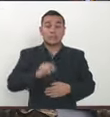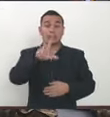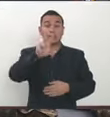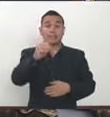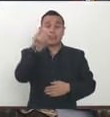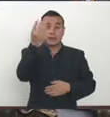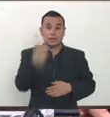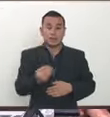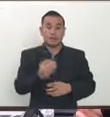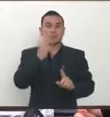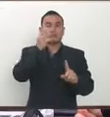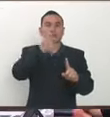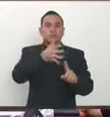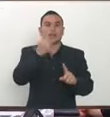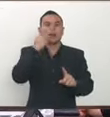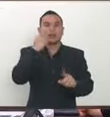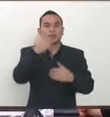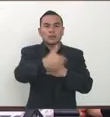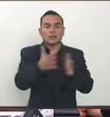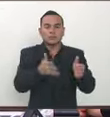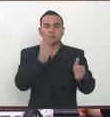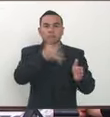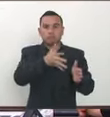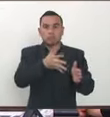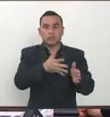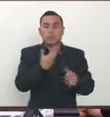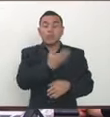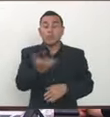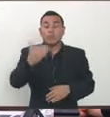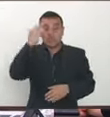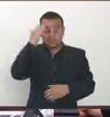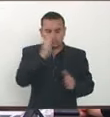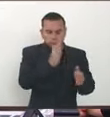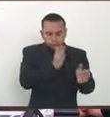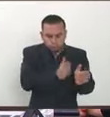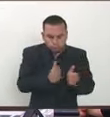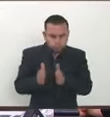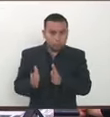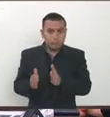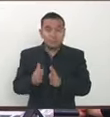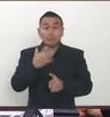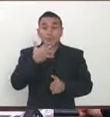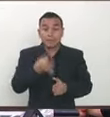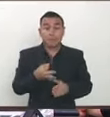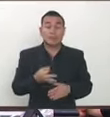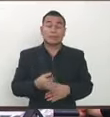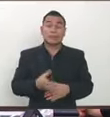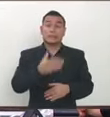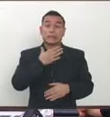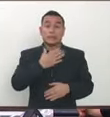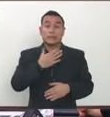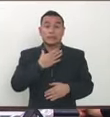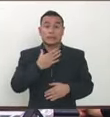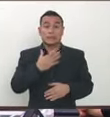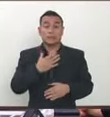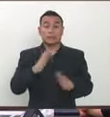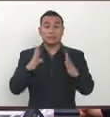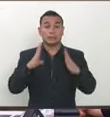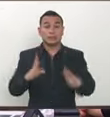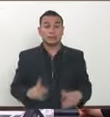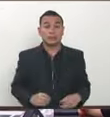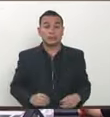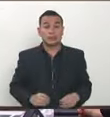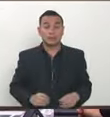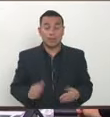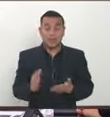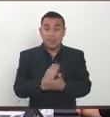que todo eso, más todo lo demás que ustedes saben, logística, etcétera, nos tomó por encima a un gobierno que